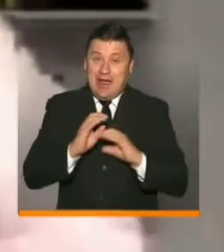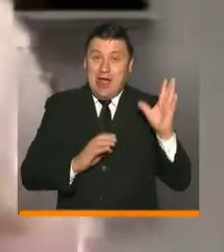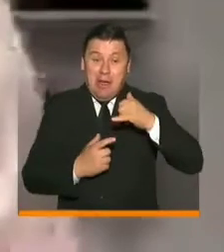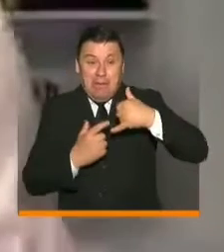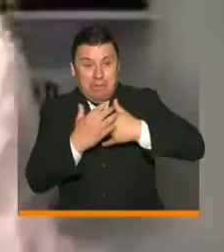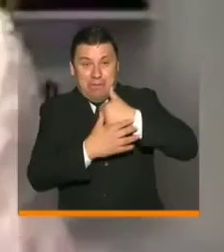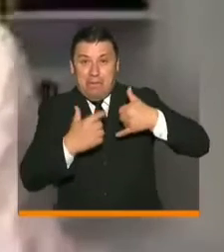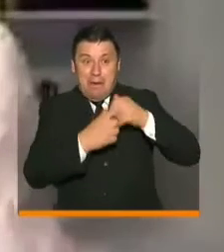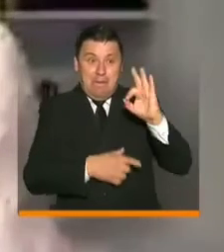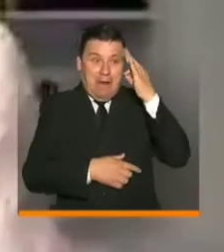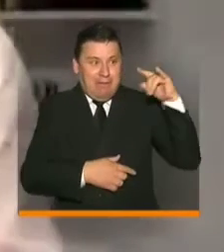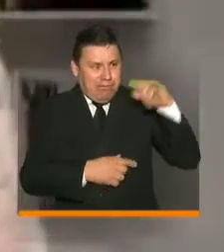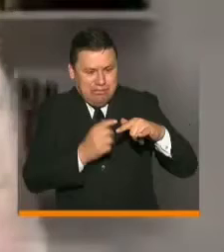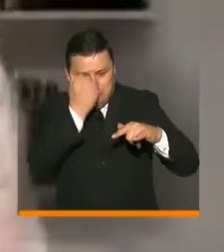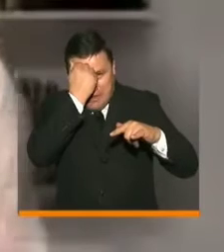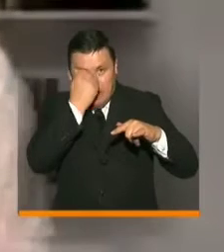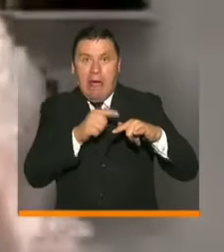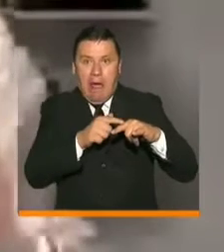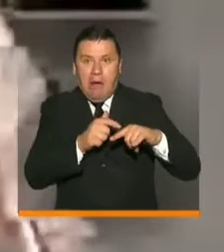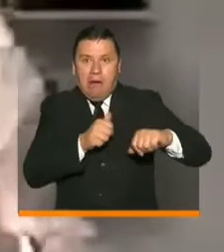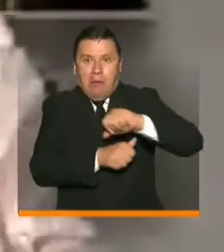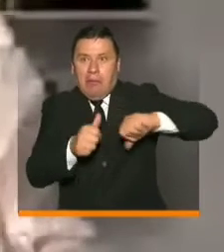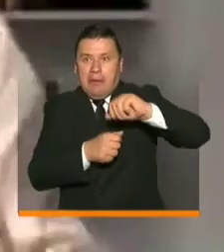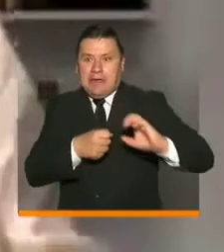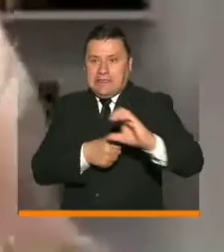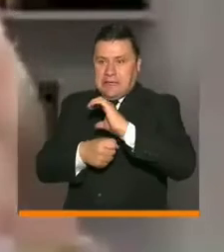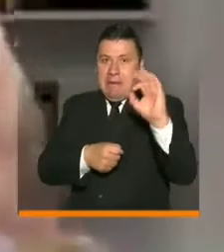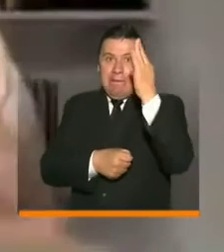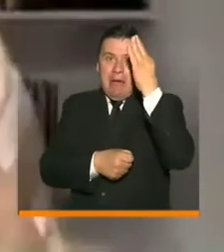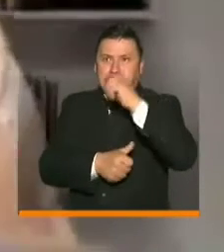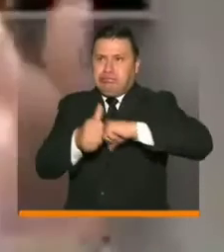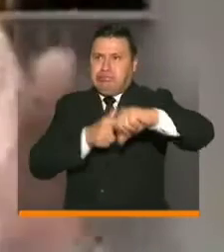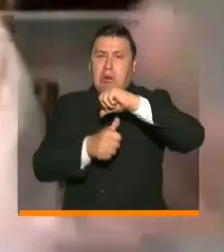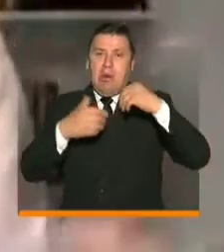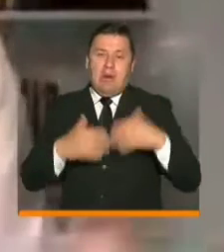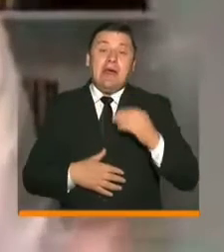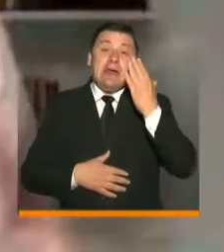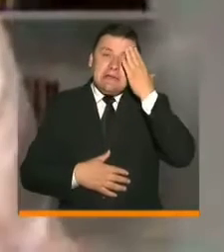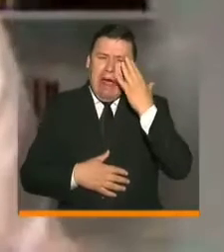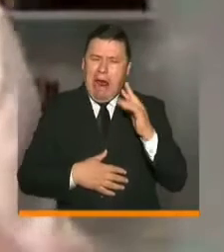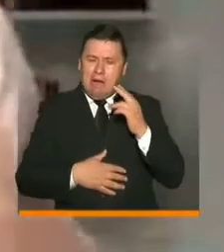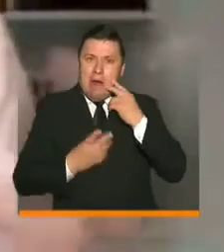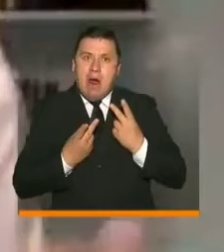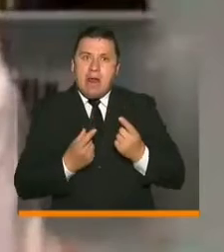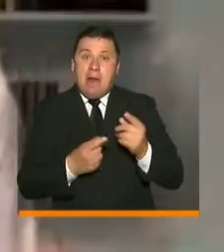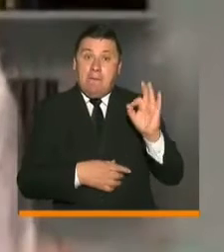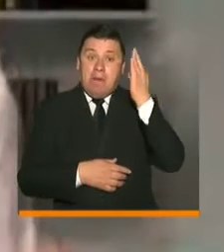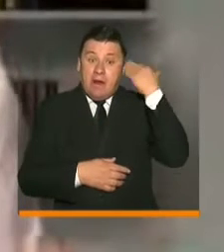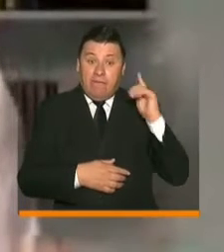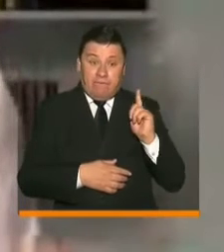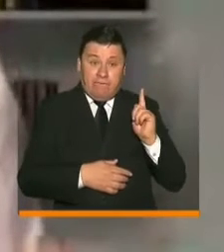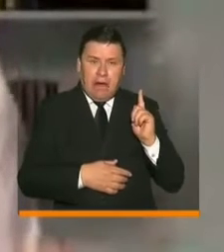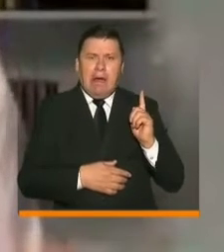región. Eso por supuesto hizo que fuéramos una de las ciudades con casos sospechosos más rápido. Nosotros desde